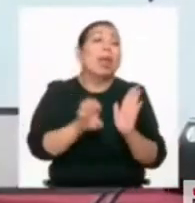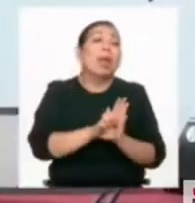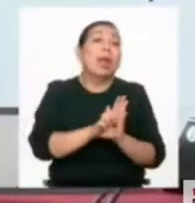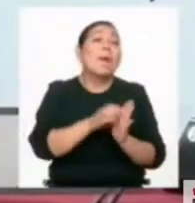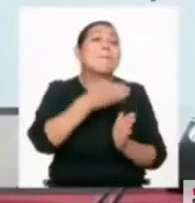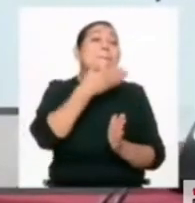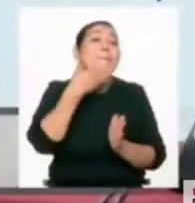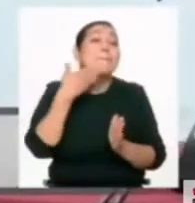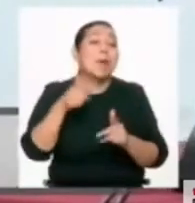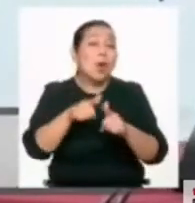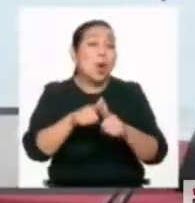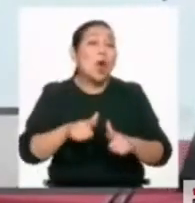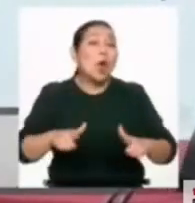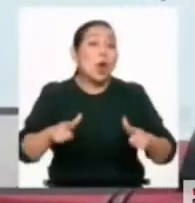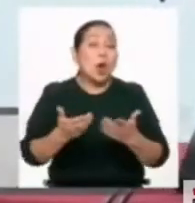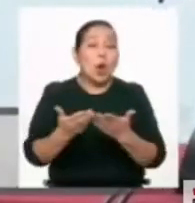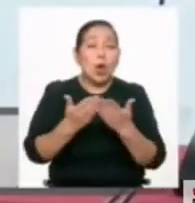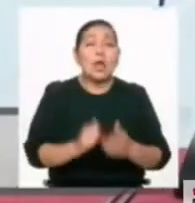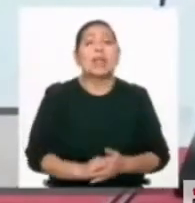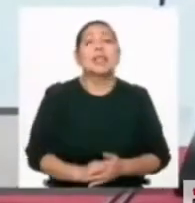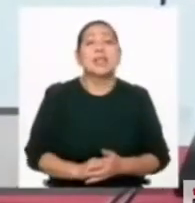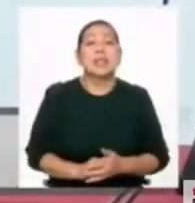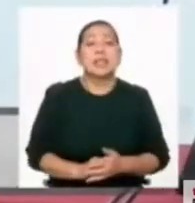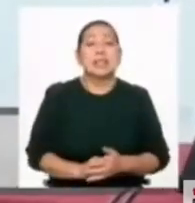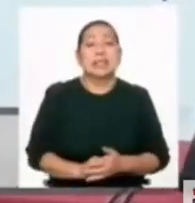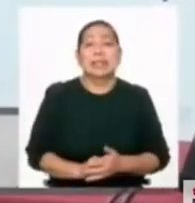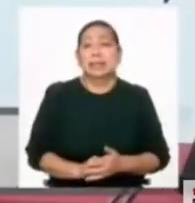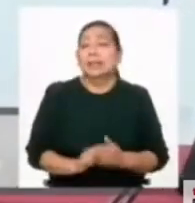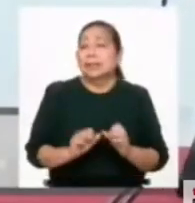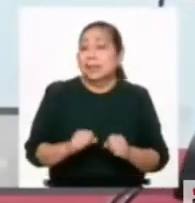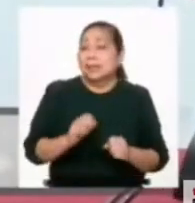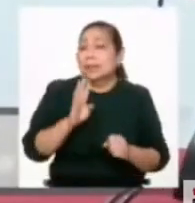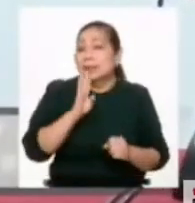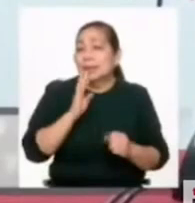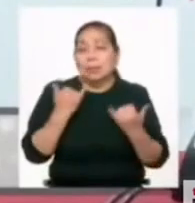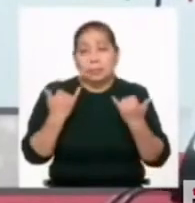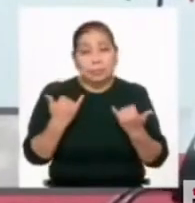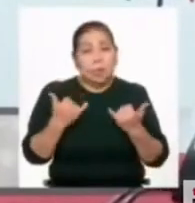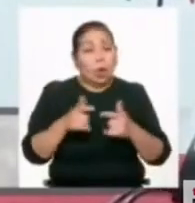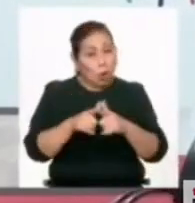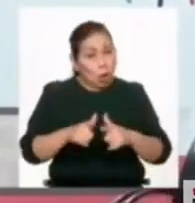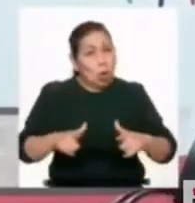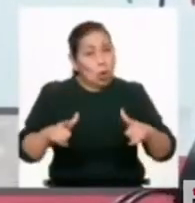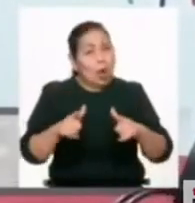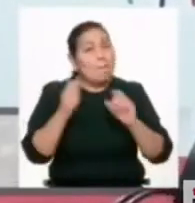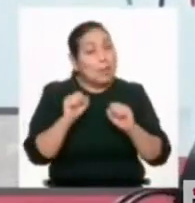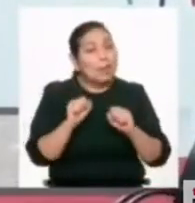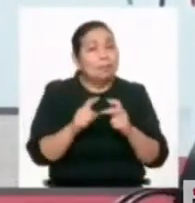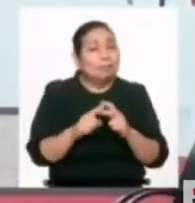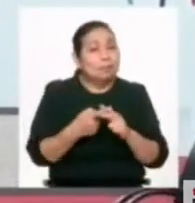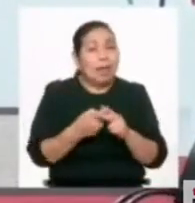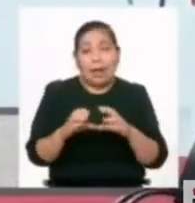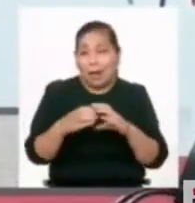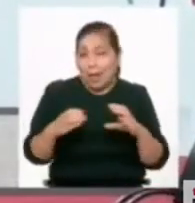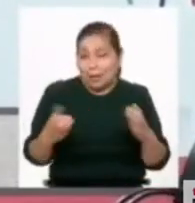ejemplo, mejorar los locales escolares, ¿no? Se ha actualizado los locales para que se